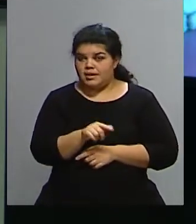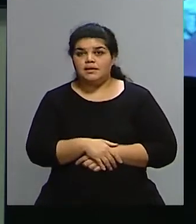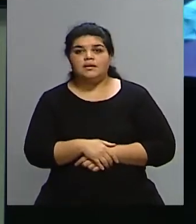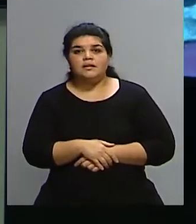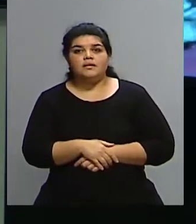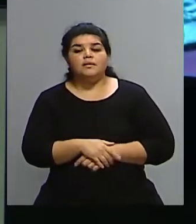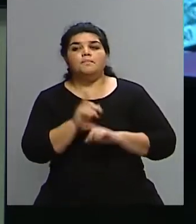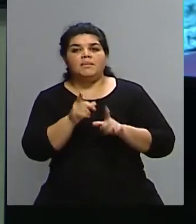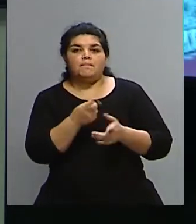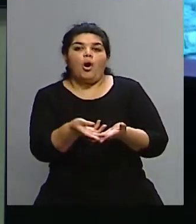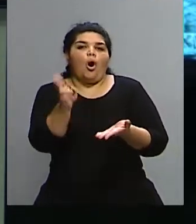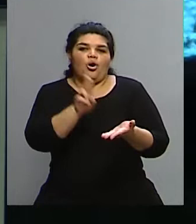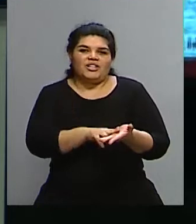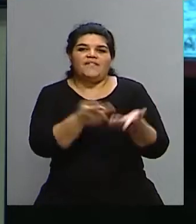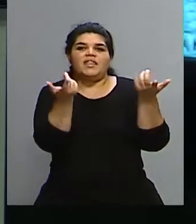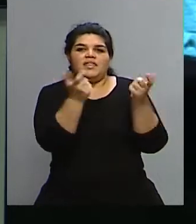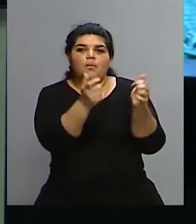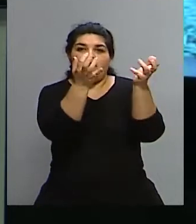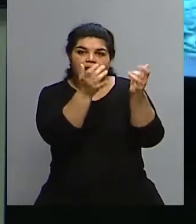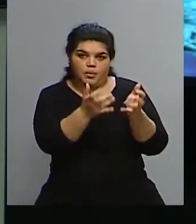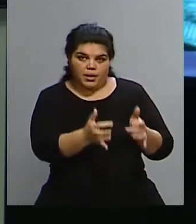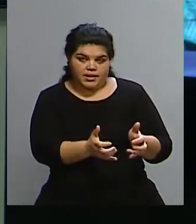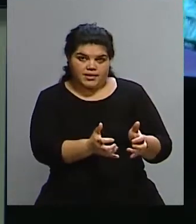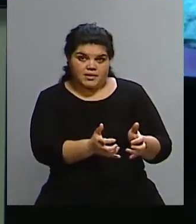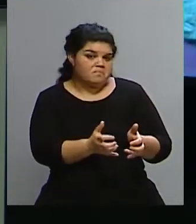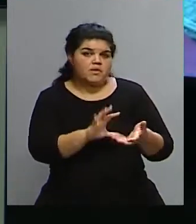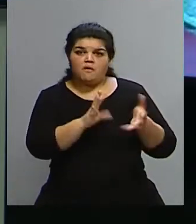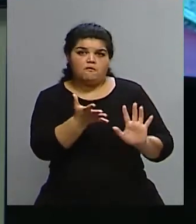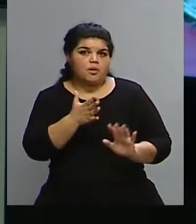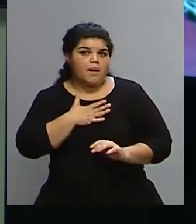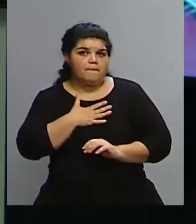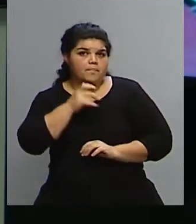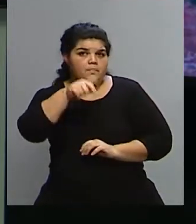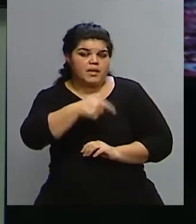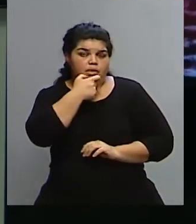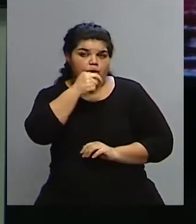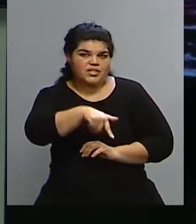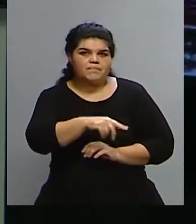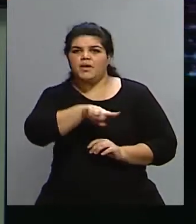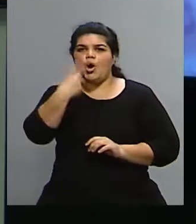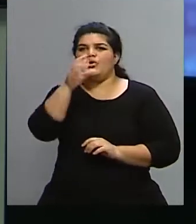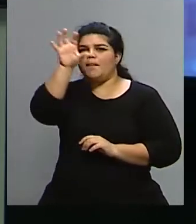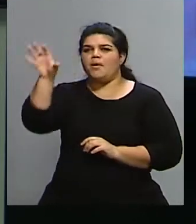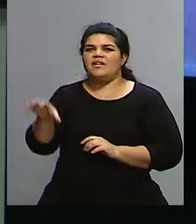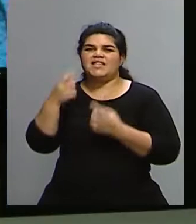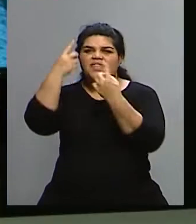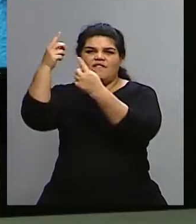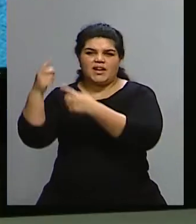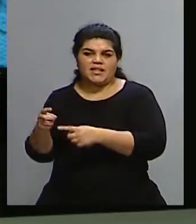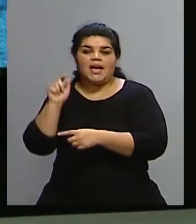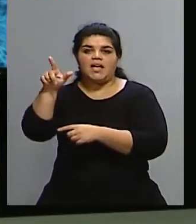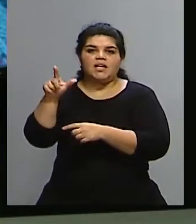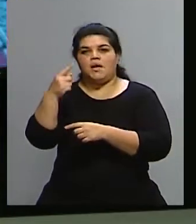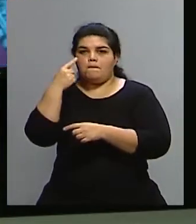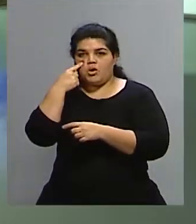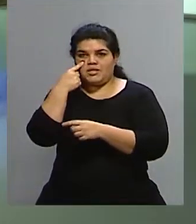ser el Tribunal de Cuentas. Esto es una distinción que tenemos en Mendoza respecto de otras provincias donde existen los tribunales de cuentas